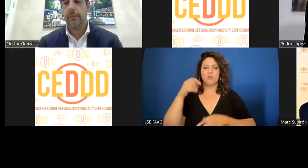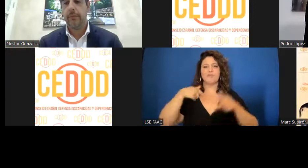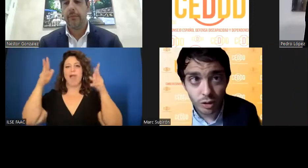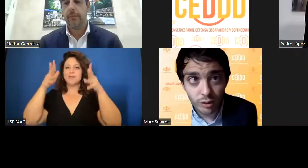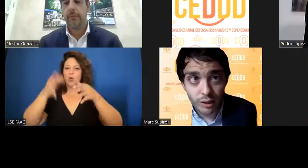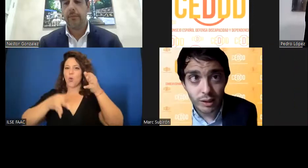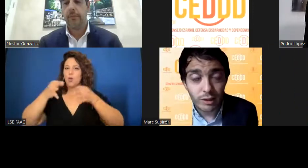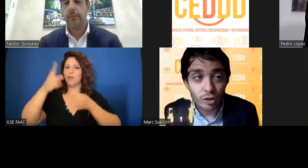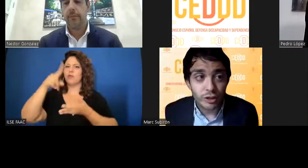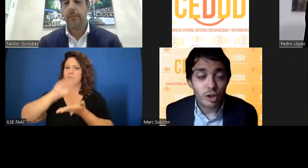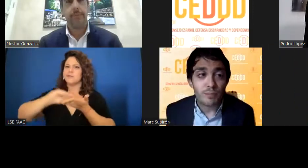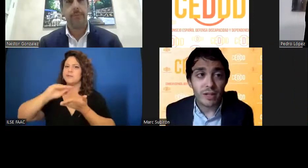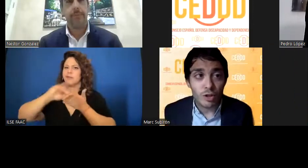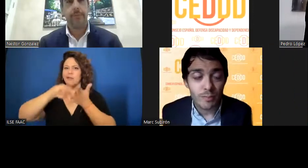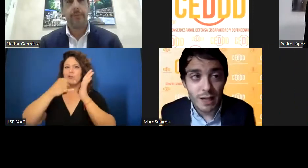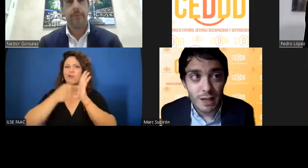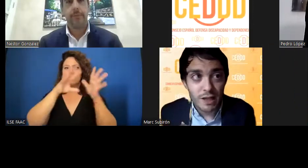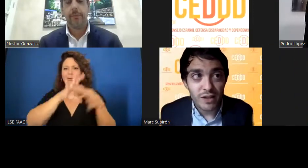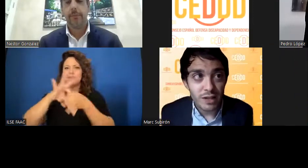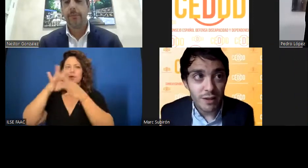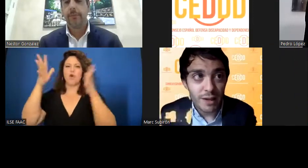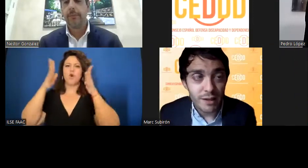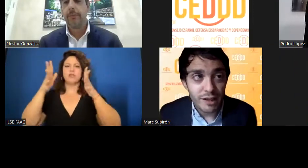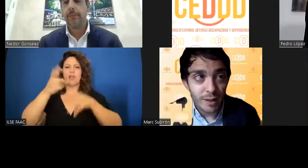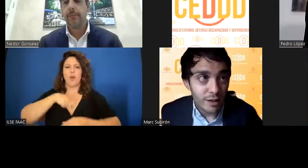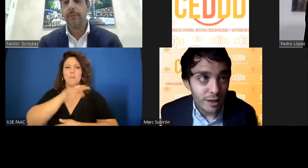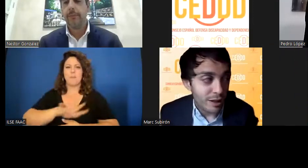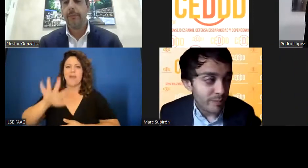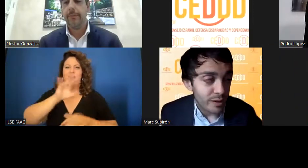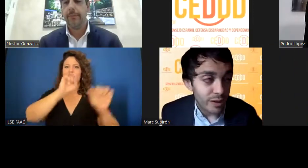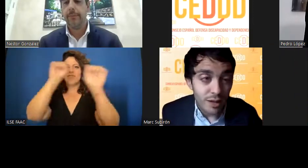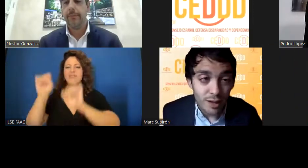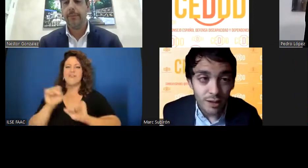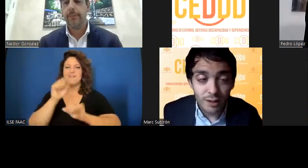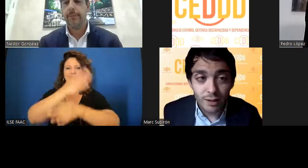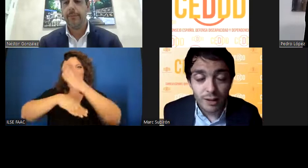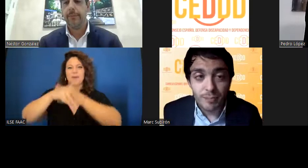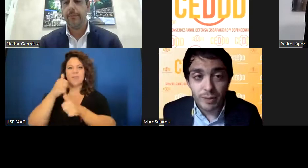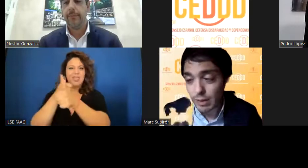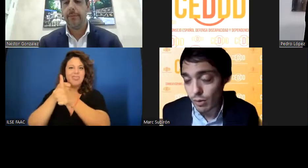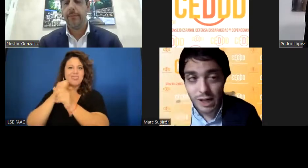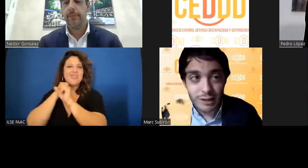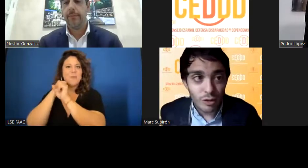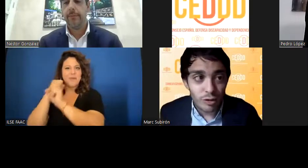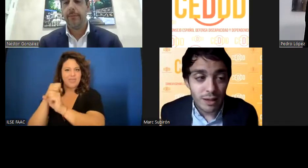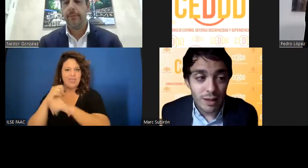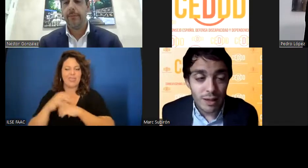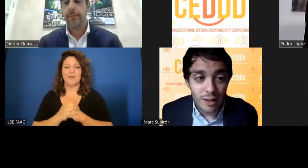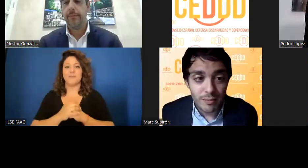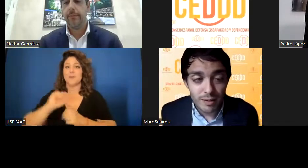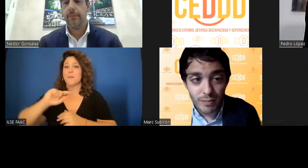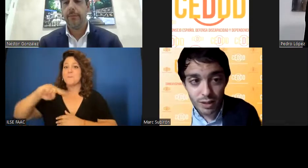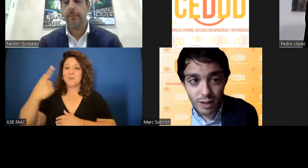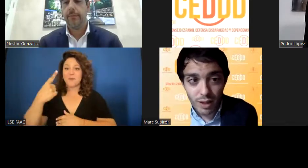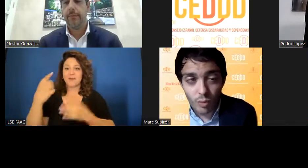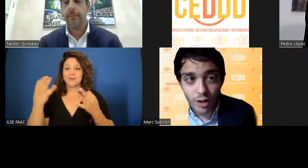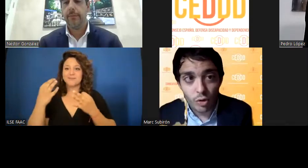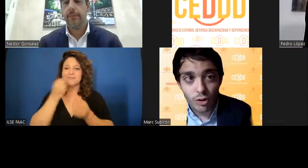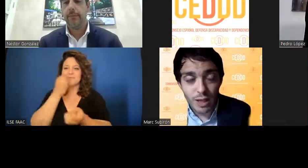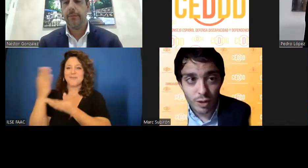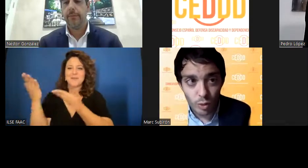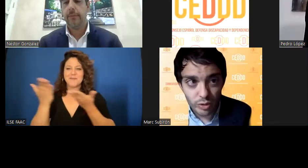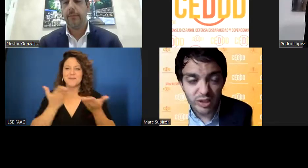técnico del Consejo Español para la Defensa de la Discapacidad y la Dependencia. En primer lugar, daros la bienvenida